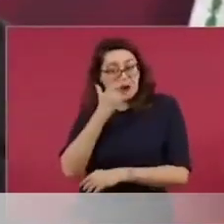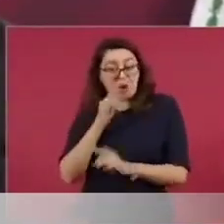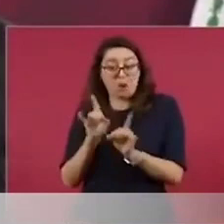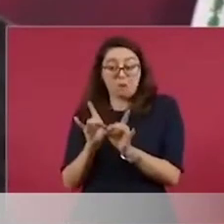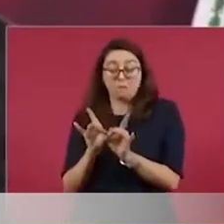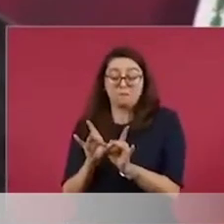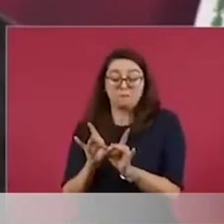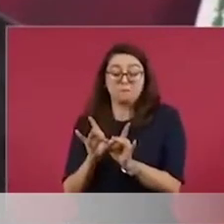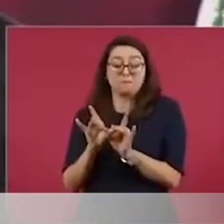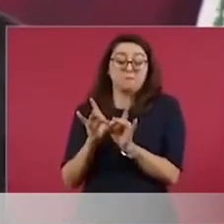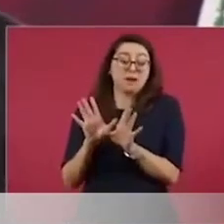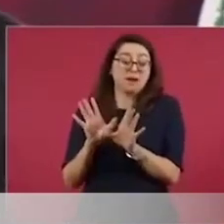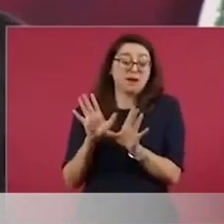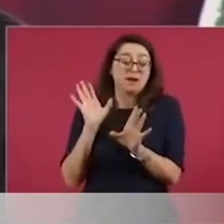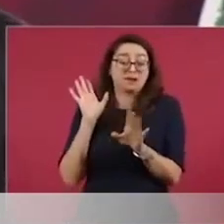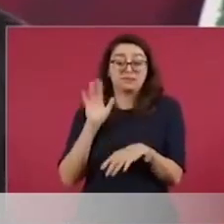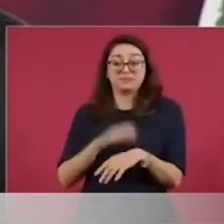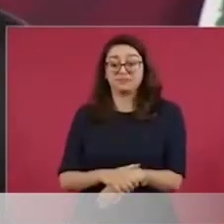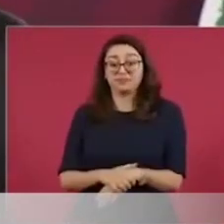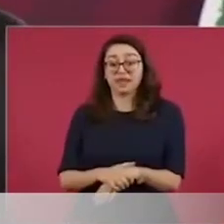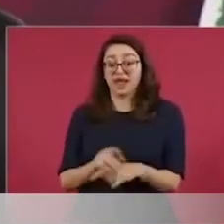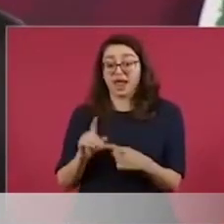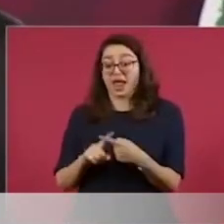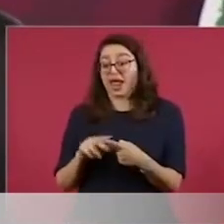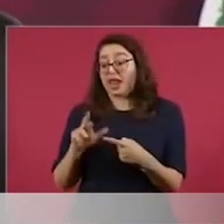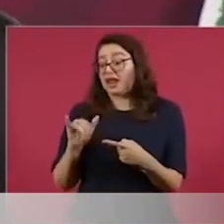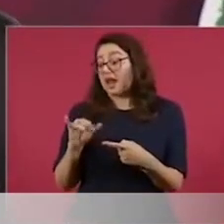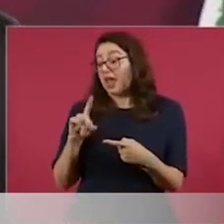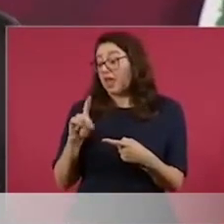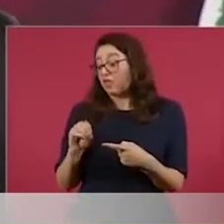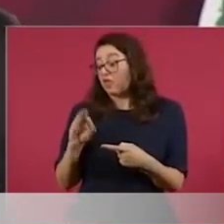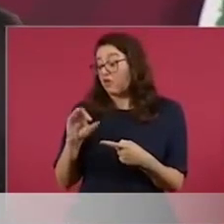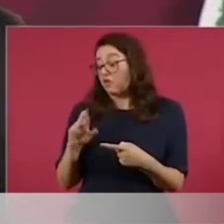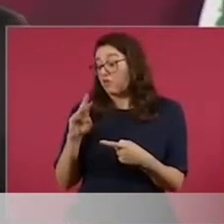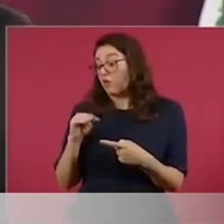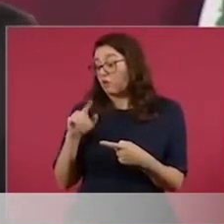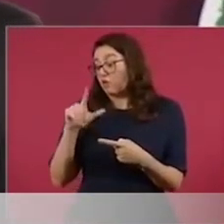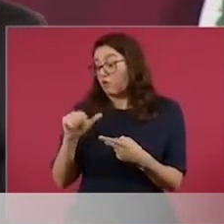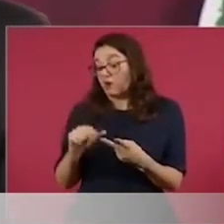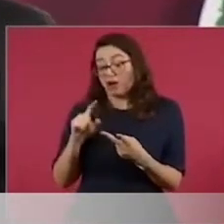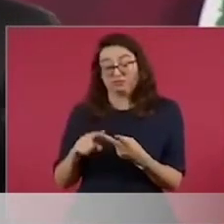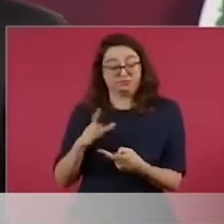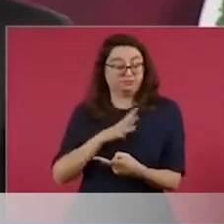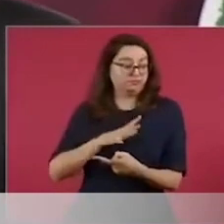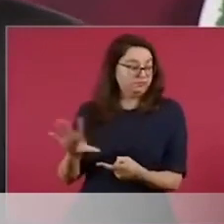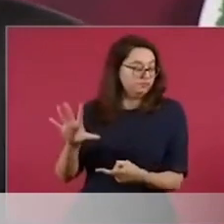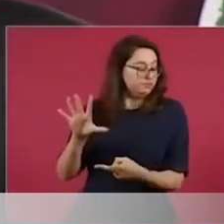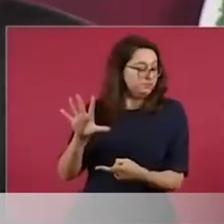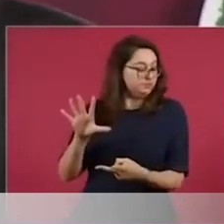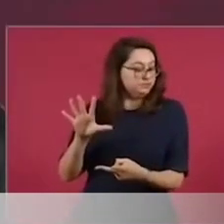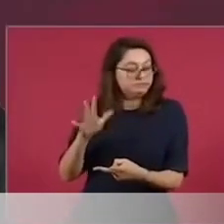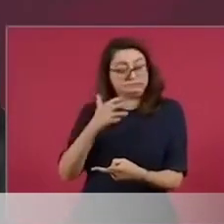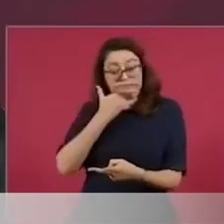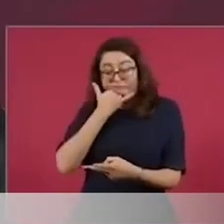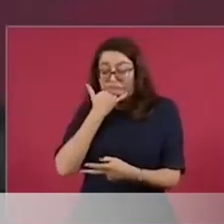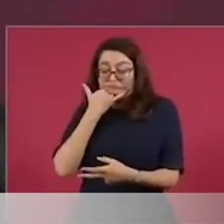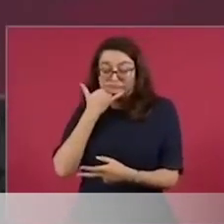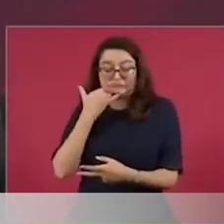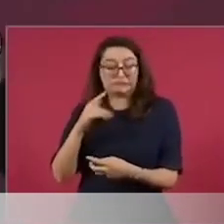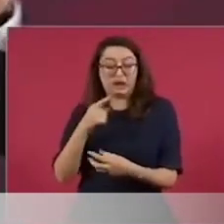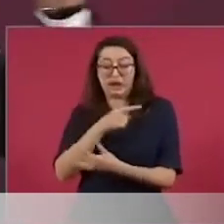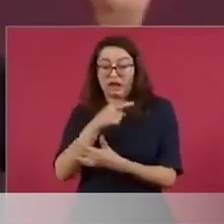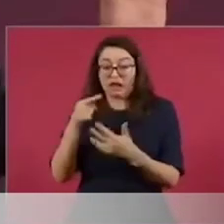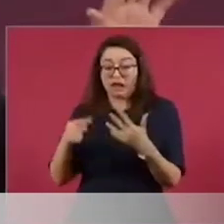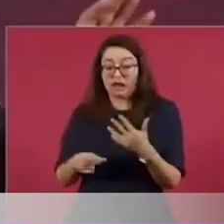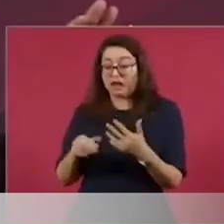ese, sí, inmundo. Ahí estaban